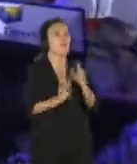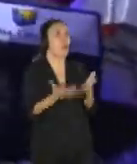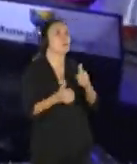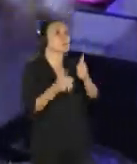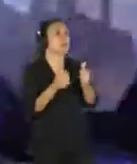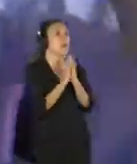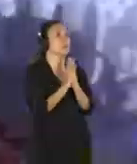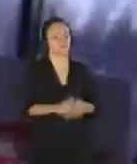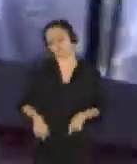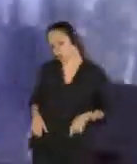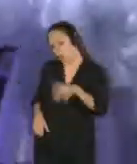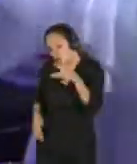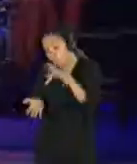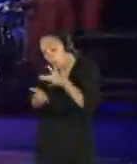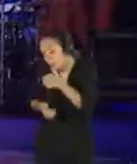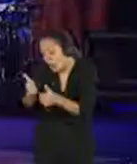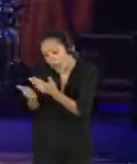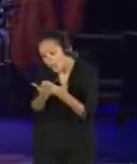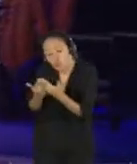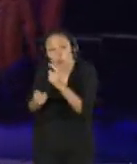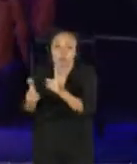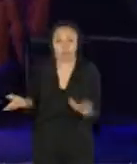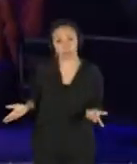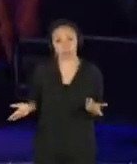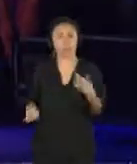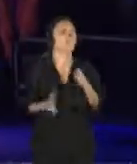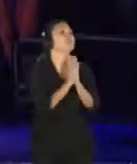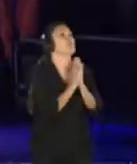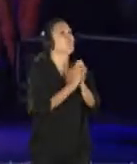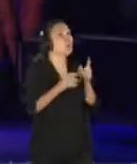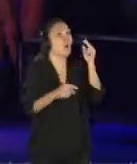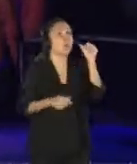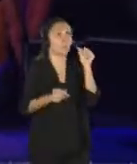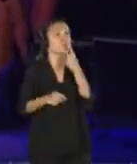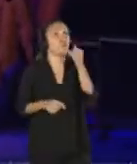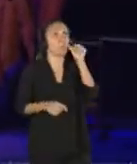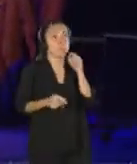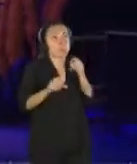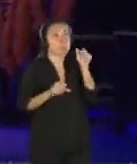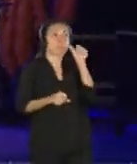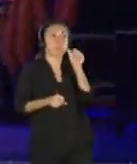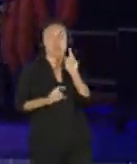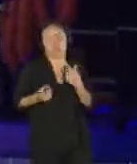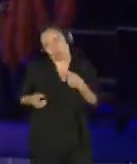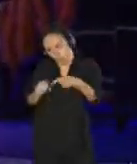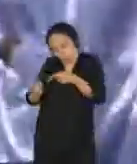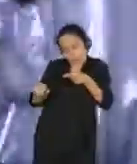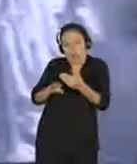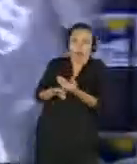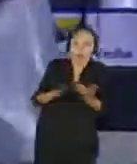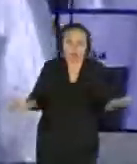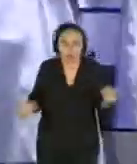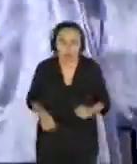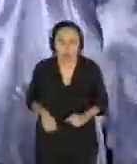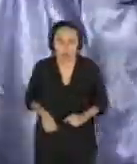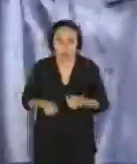el examen. Eso pasa por no estudiar, compadre. Ay, no debe que mi novia se embarace, pues tenía que haberla sacado antes. Y